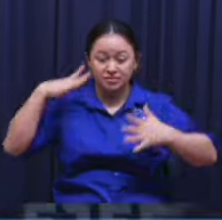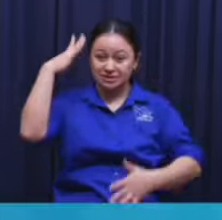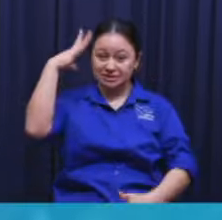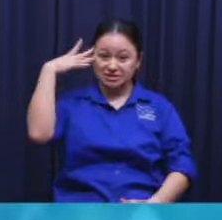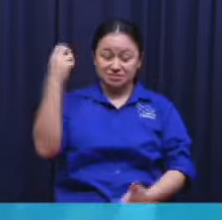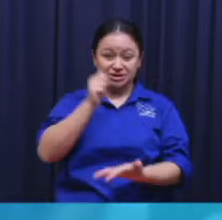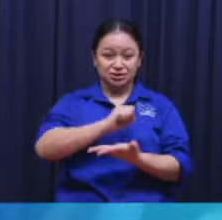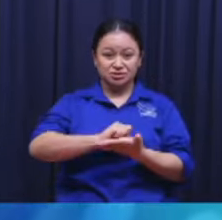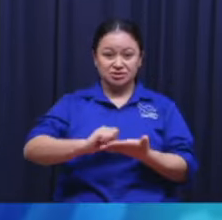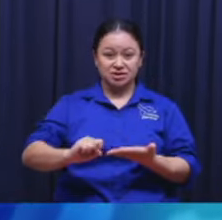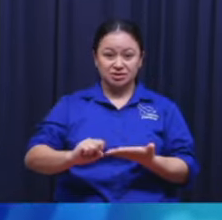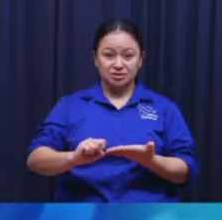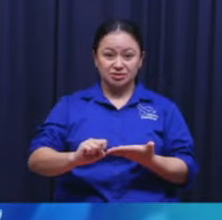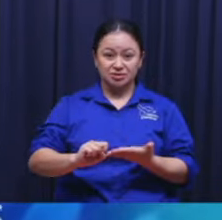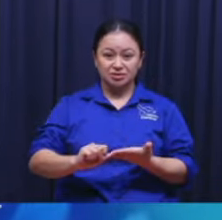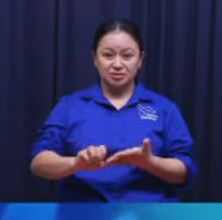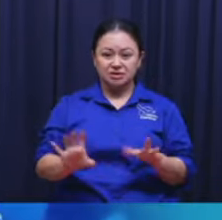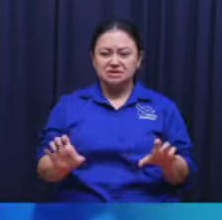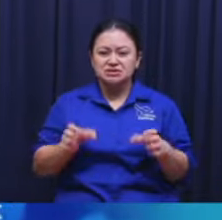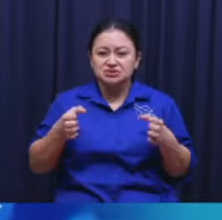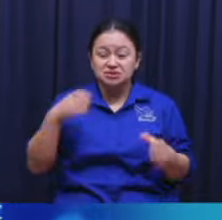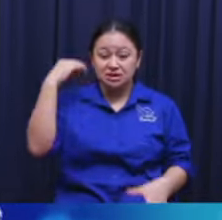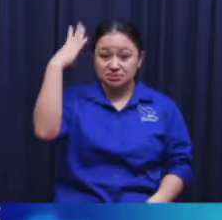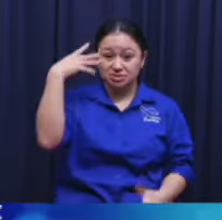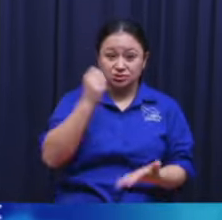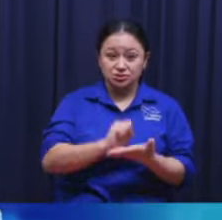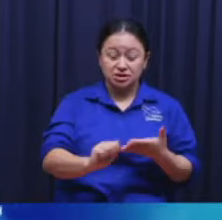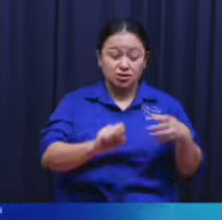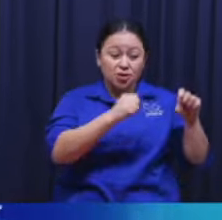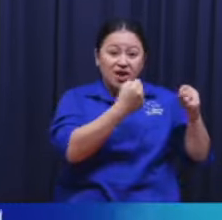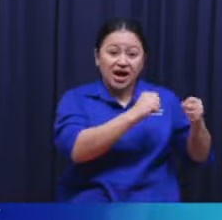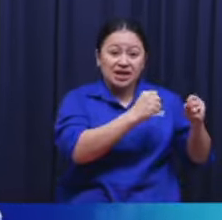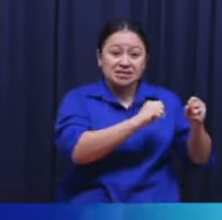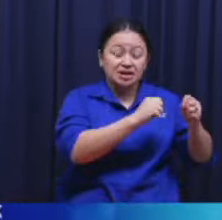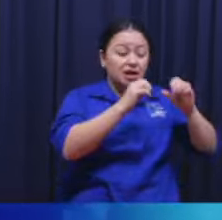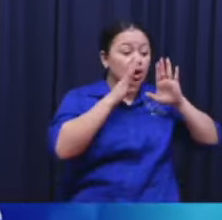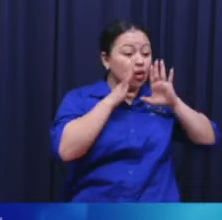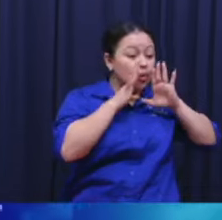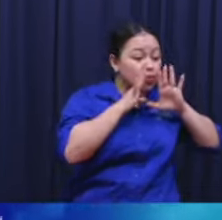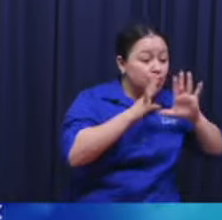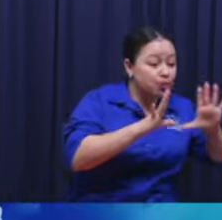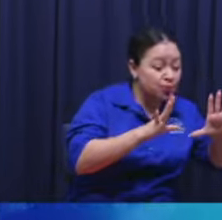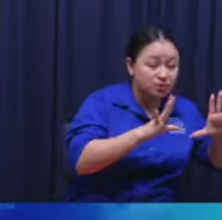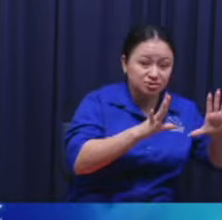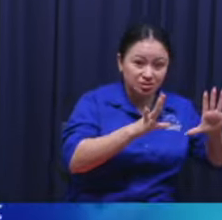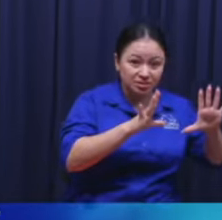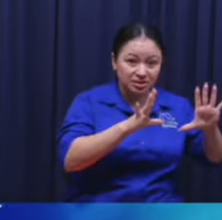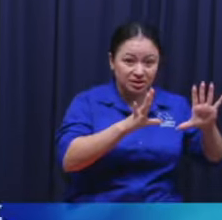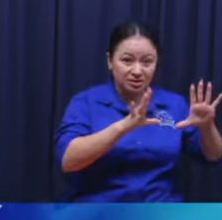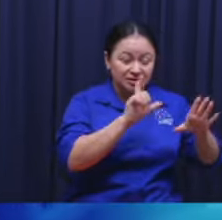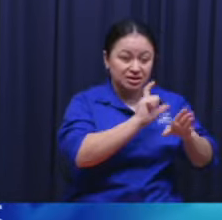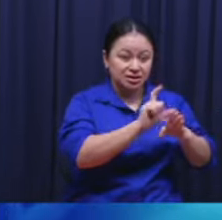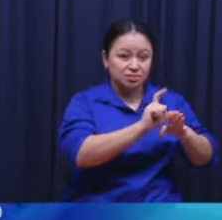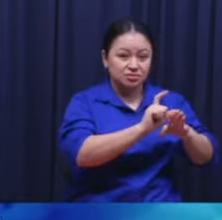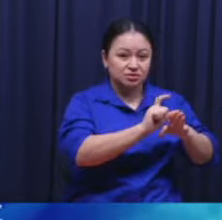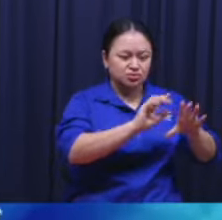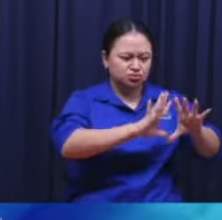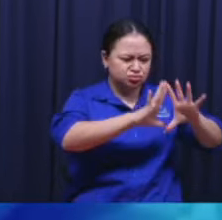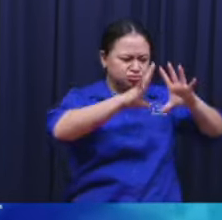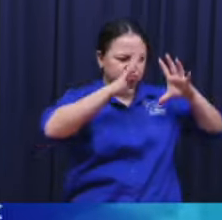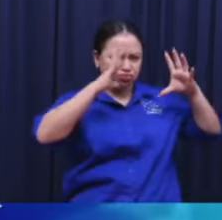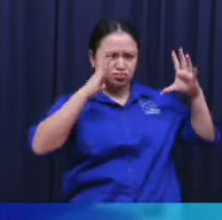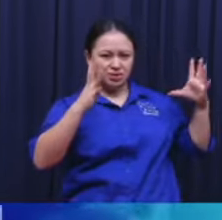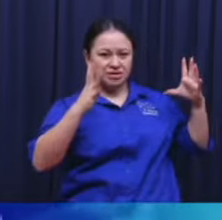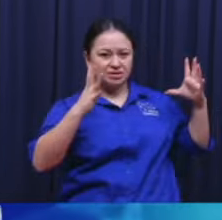el Espíritu Santo hace, sopla sobre el aposento alto, hace un montón de cosas, ¿verdad?